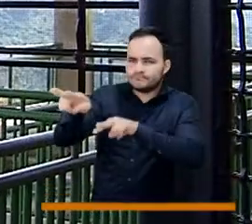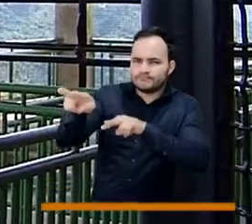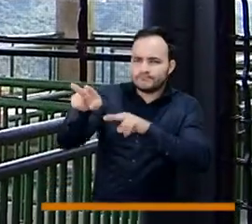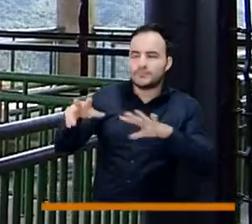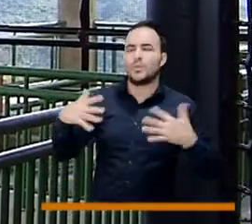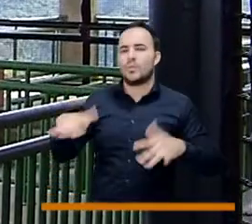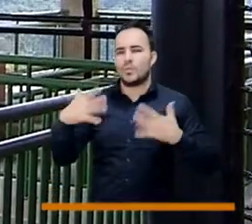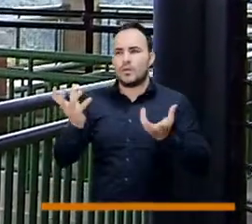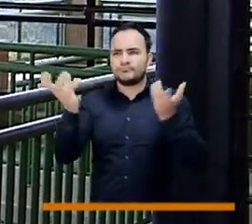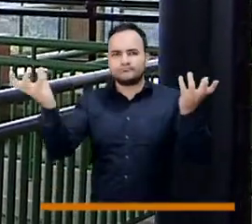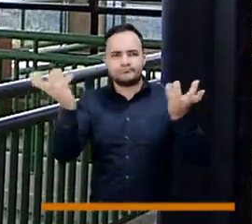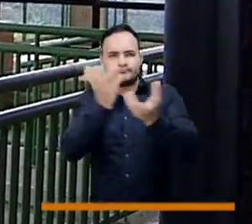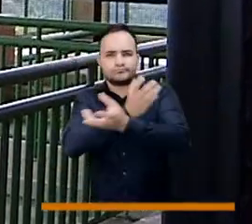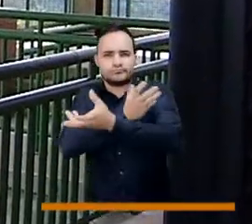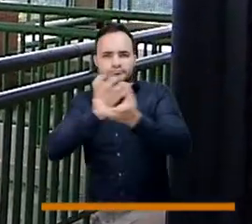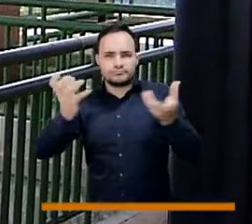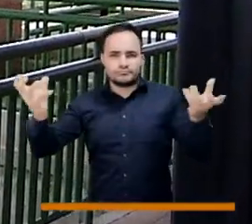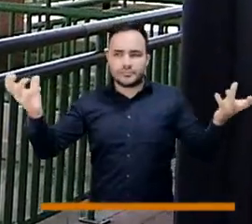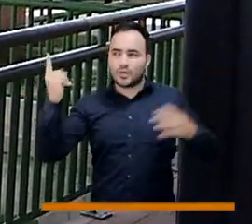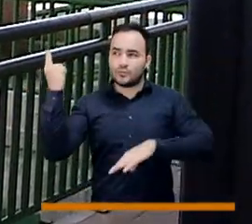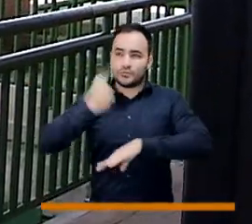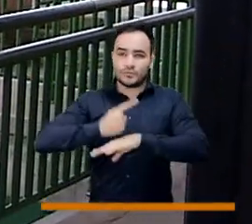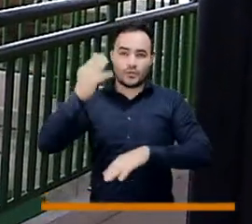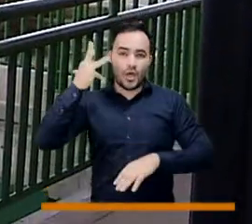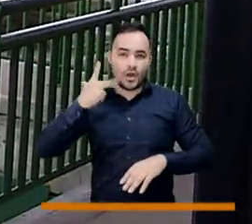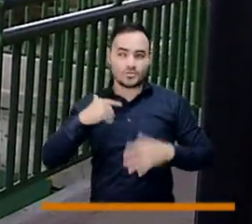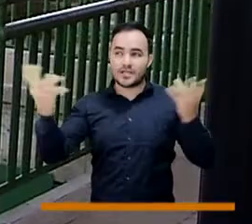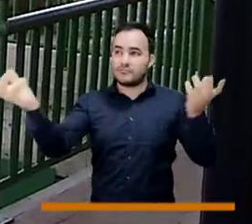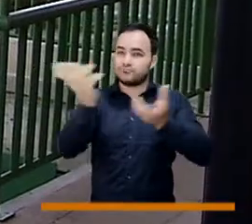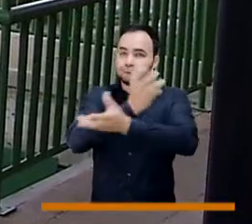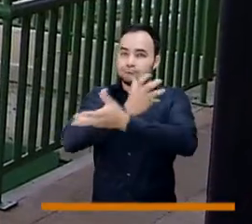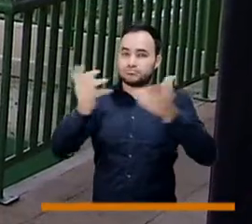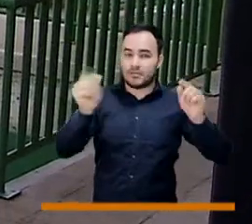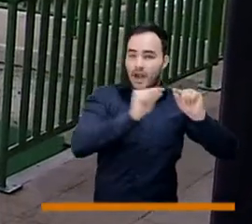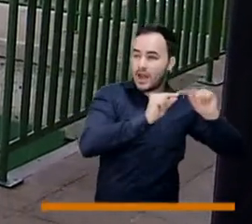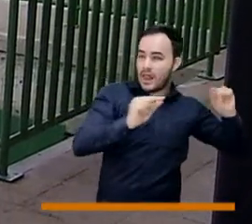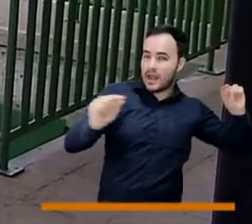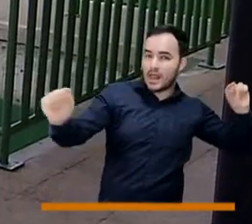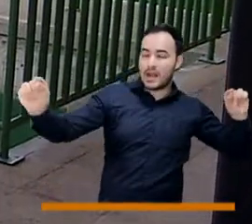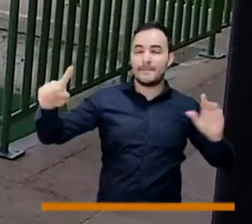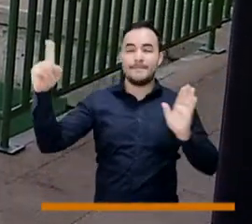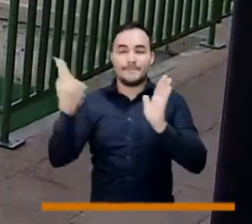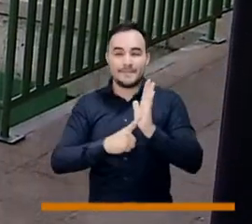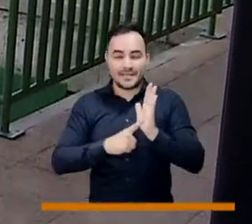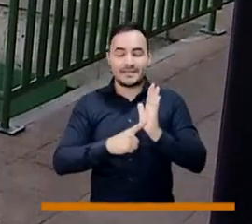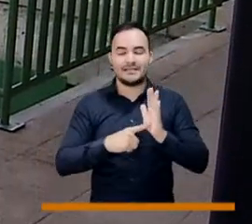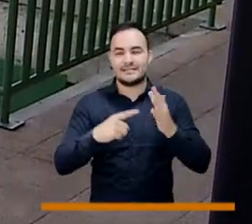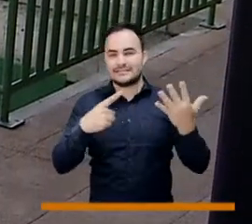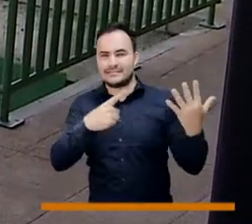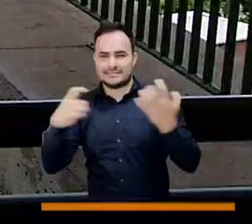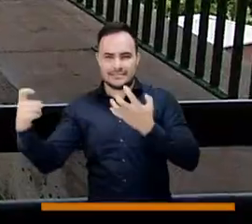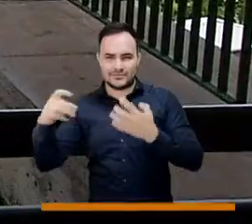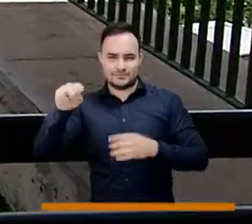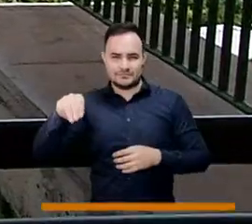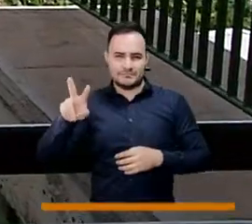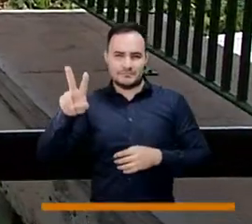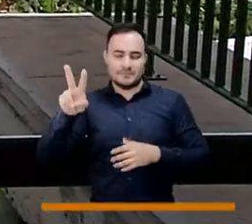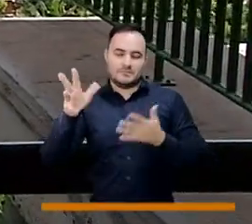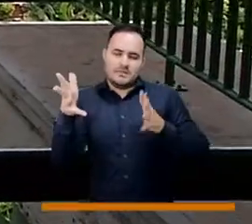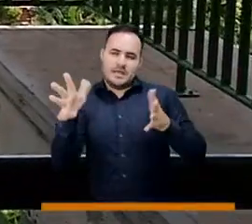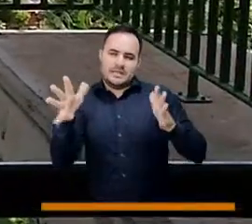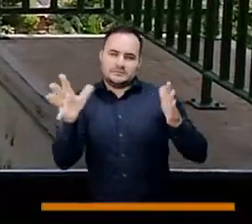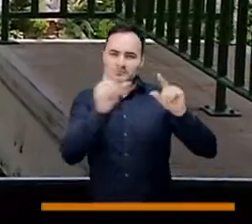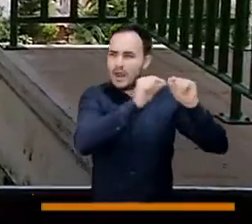640 kilogramos de carga útil por viaje. Una longitud de 1.726 metros, un servicio que tiene